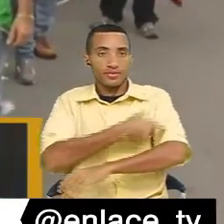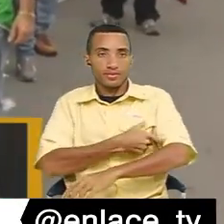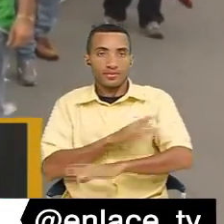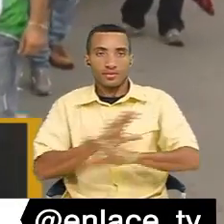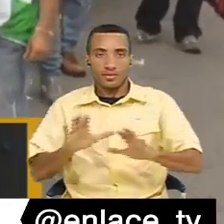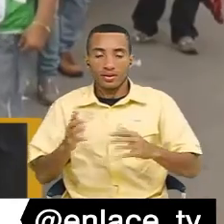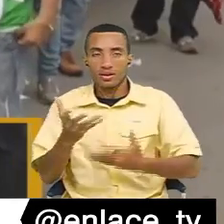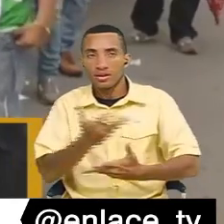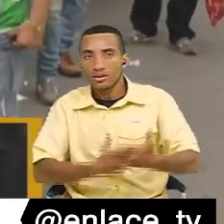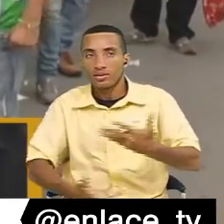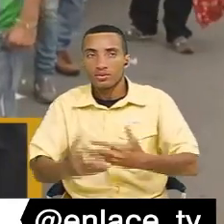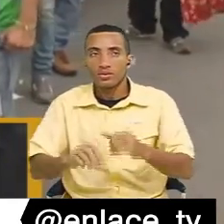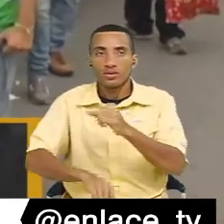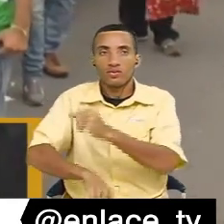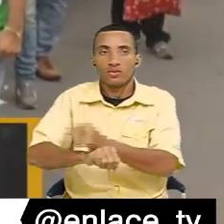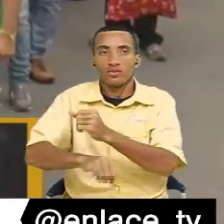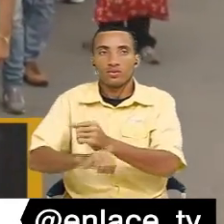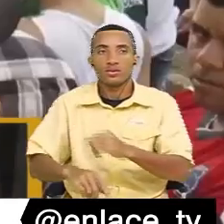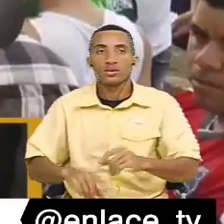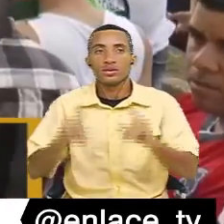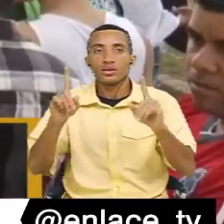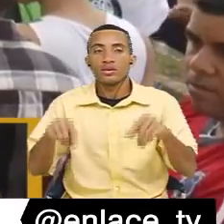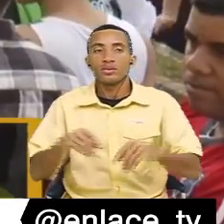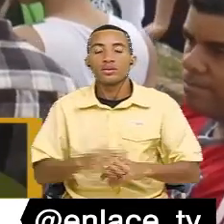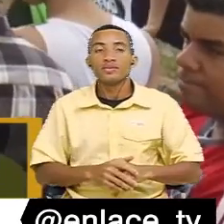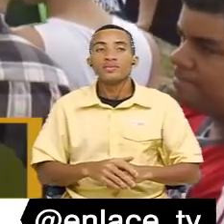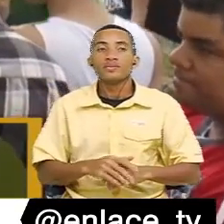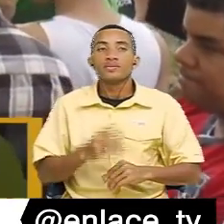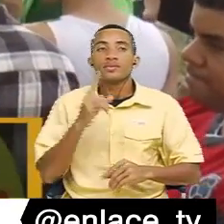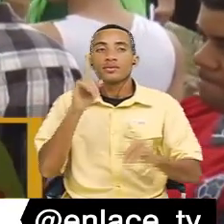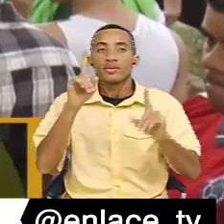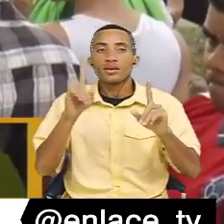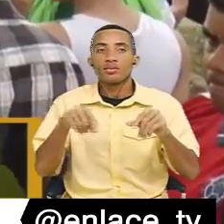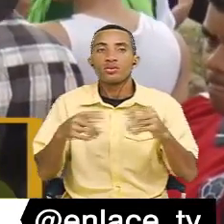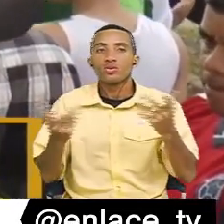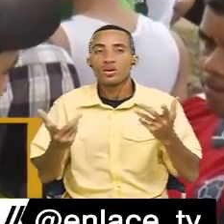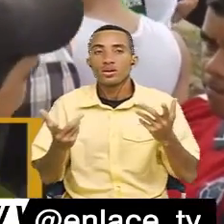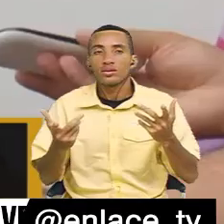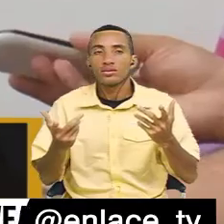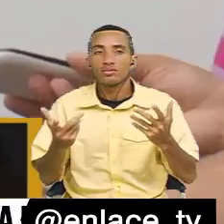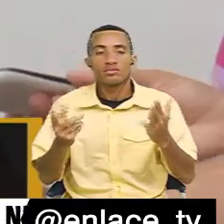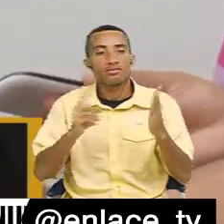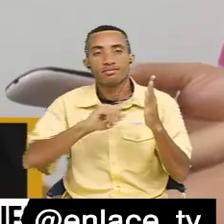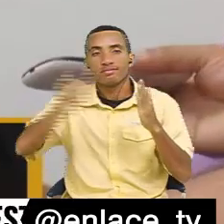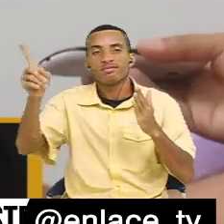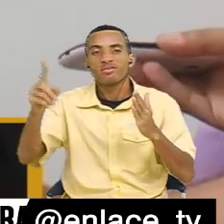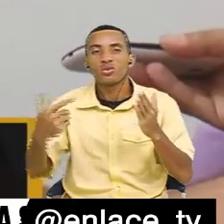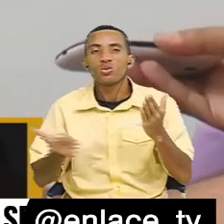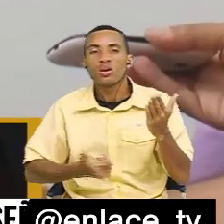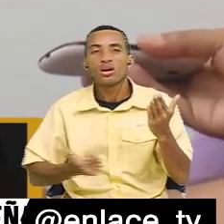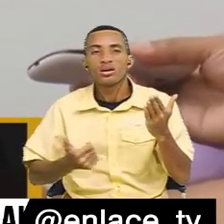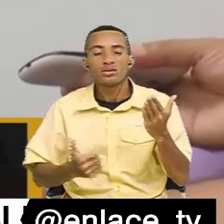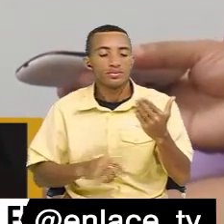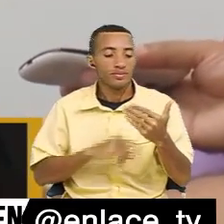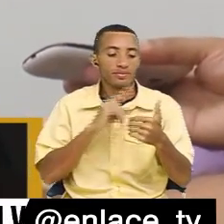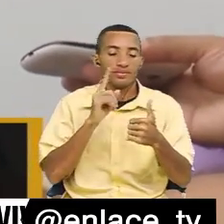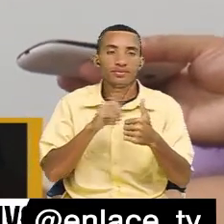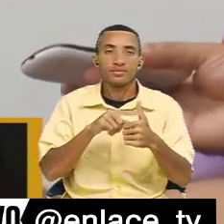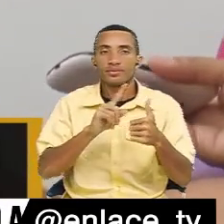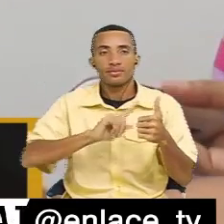Fútbol, con motivo de este encuentro deportivo, se establecieron las siguientes restricciones. Se hace unas restricciones, eso ya se habló